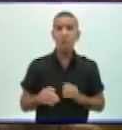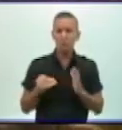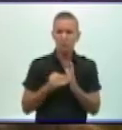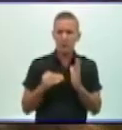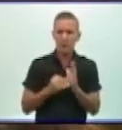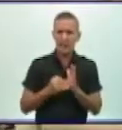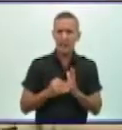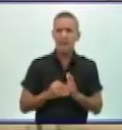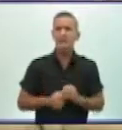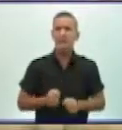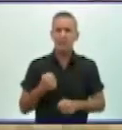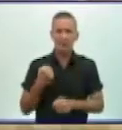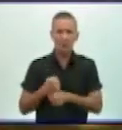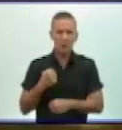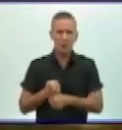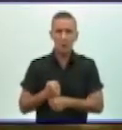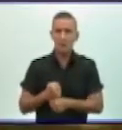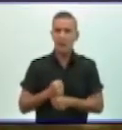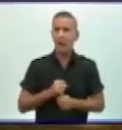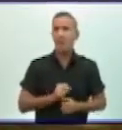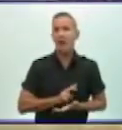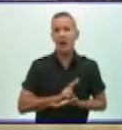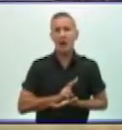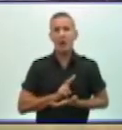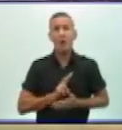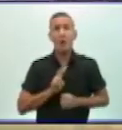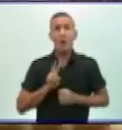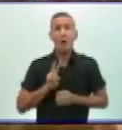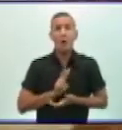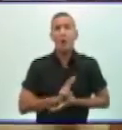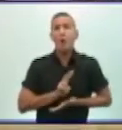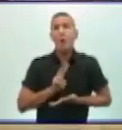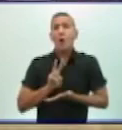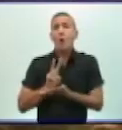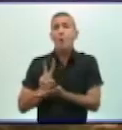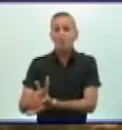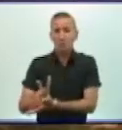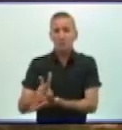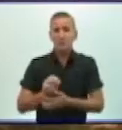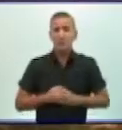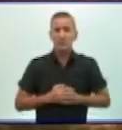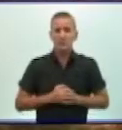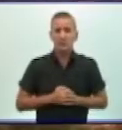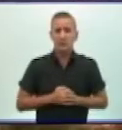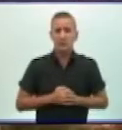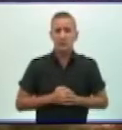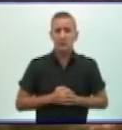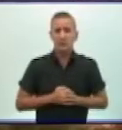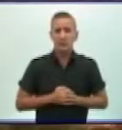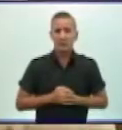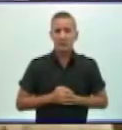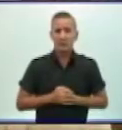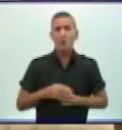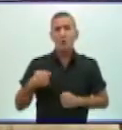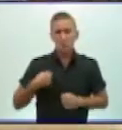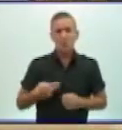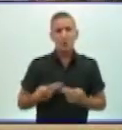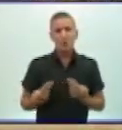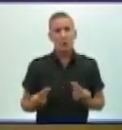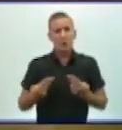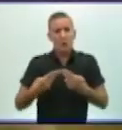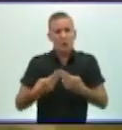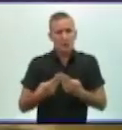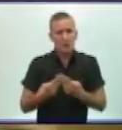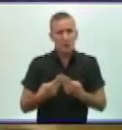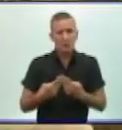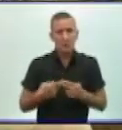¿Cómo? Así mismo. Dice que el director les dio un local para los pioneros y van a limpiarlo. Pero yo no puedo, tengo entrenamiento y tú lo sabes. Espérate, no la